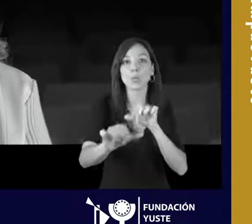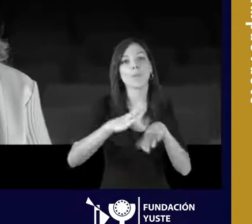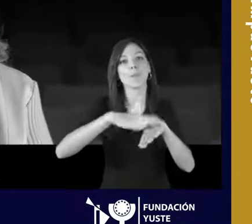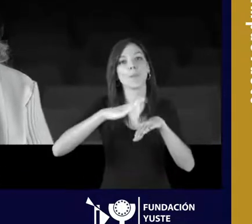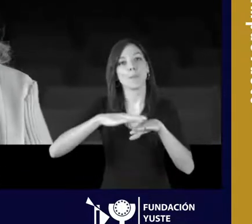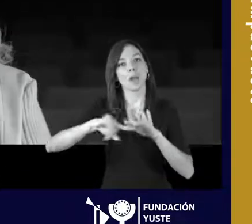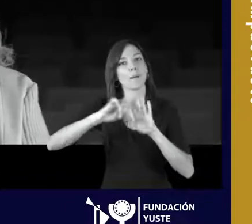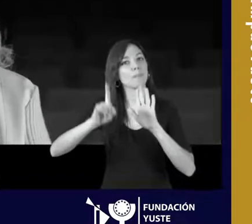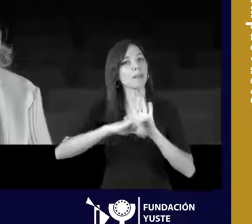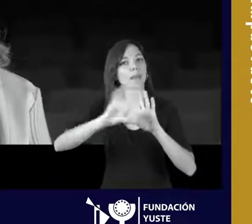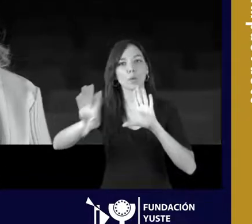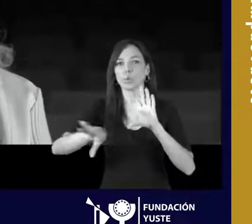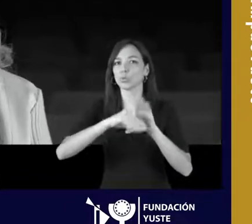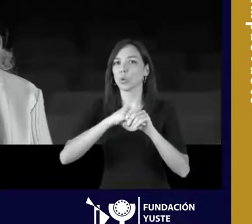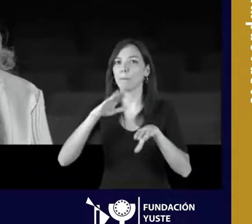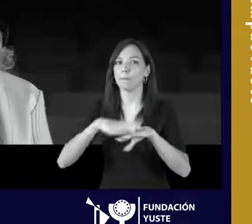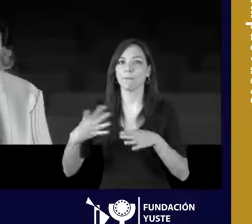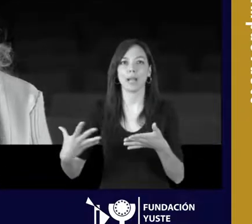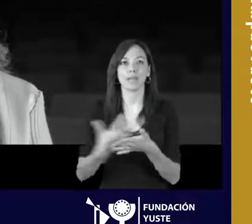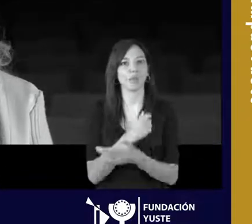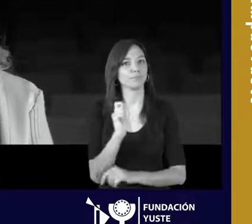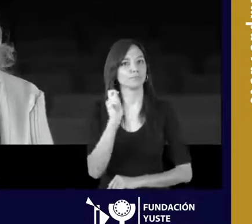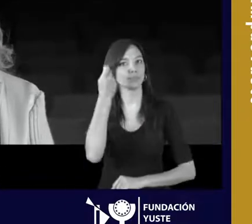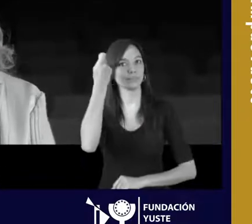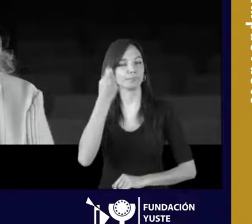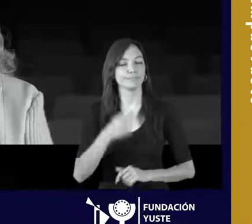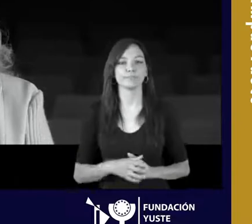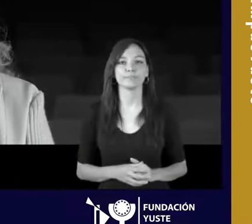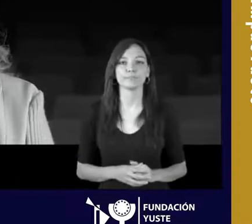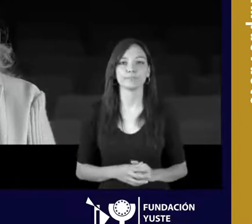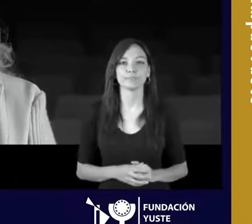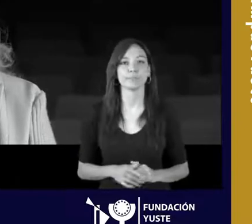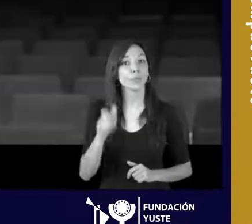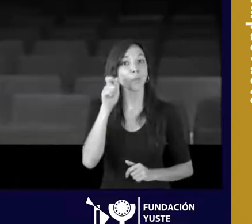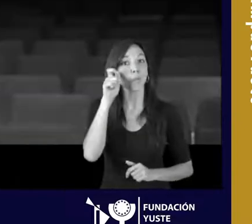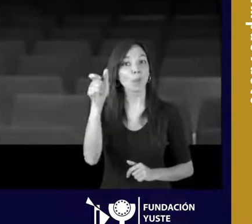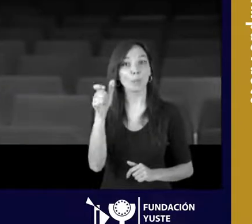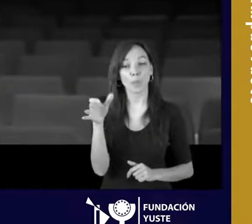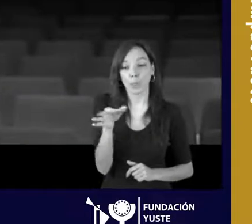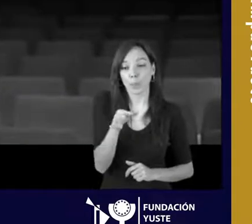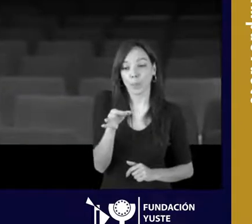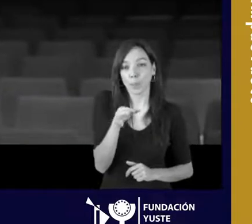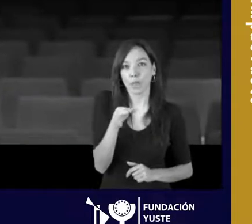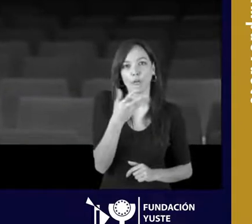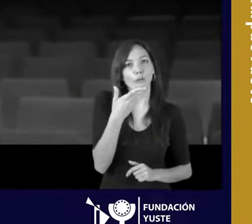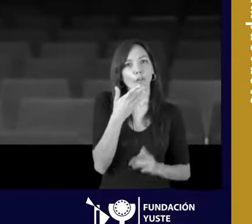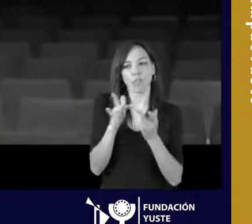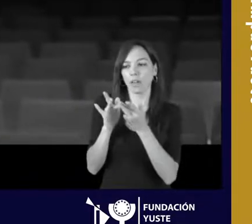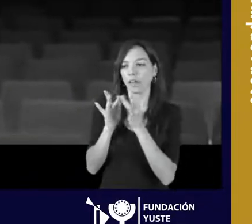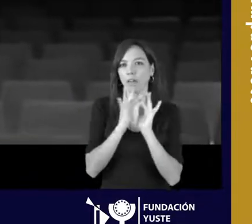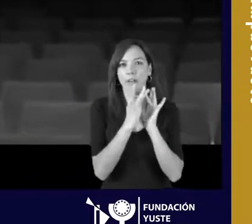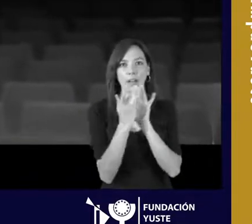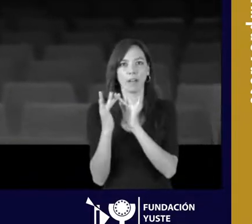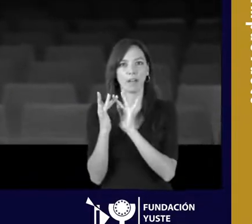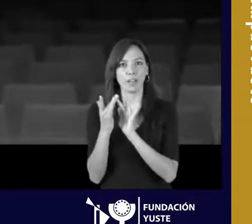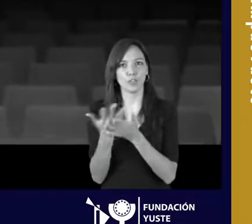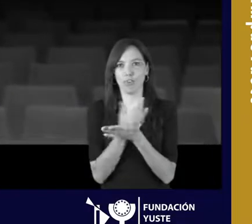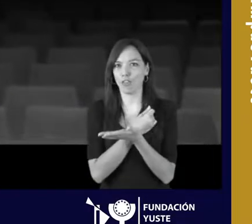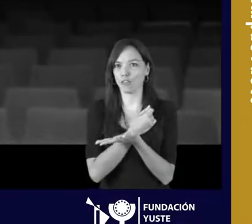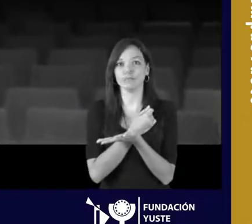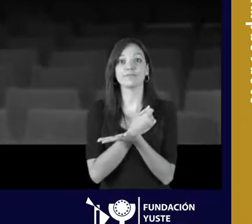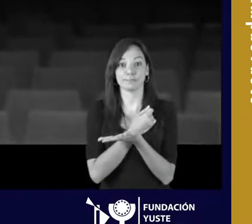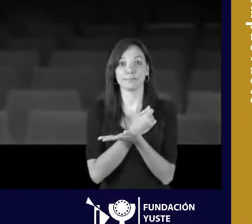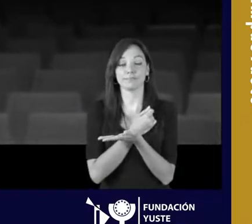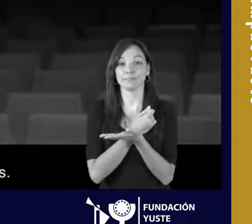tú para tener una plena incursión para todos no en un pueblo pequeñito nos conocemos